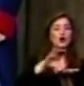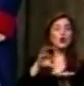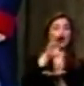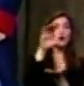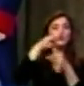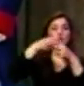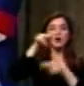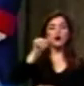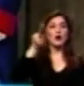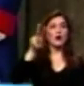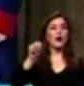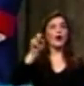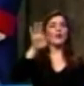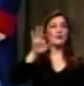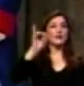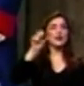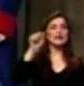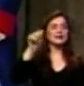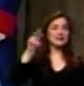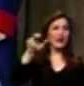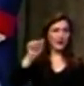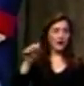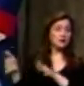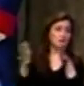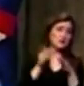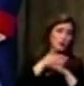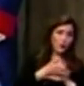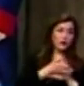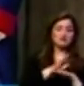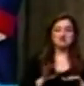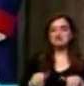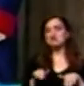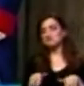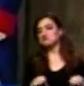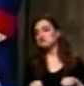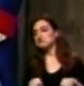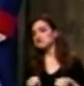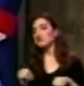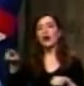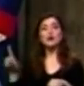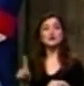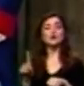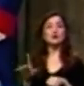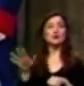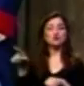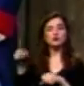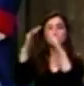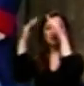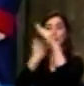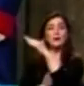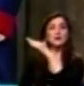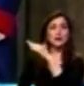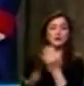Colegio Antisana, luego de lo cual llegó al Palacio de Carondelet. Él está aquí ahora convocado a los miembros